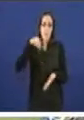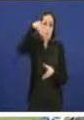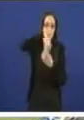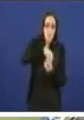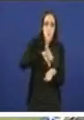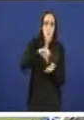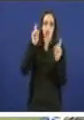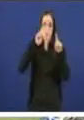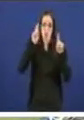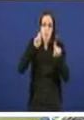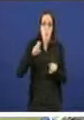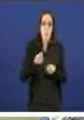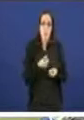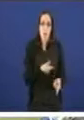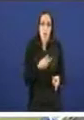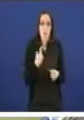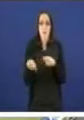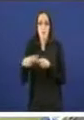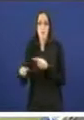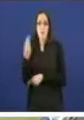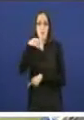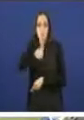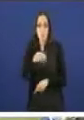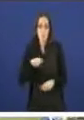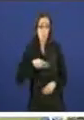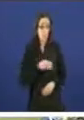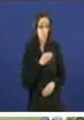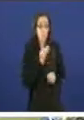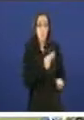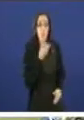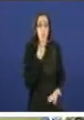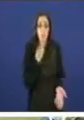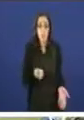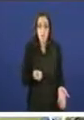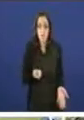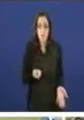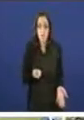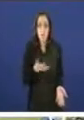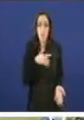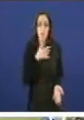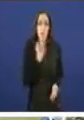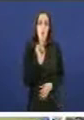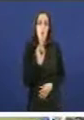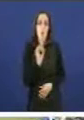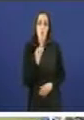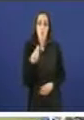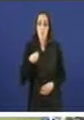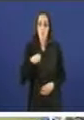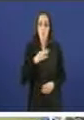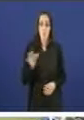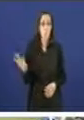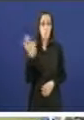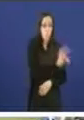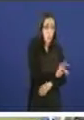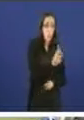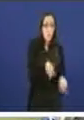realicen estas actividades complementarias e o que vostede nos acaba de decir. O agardo, en todo caso, que teña no seguinte turno a